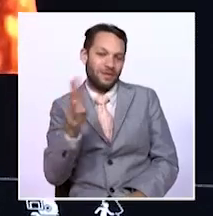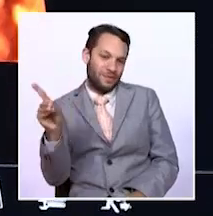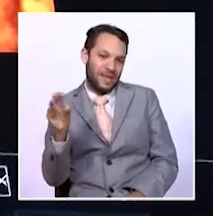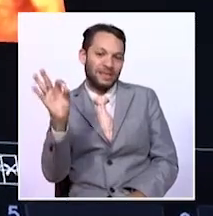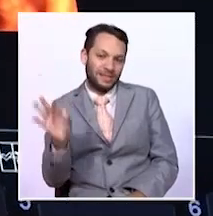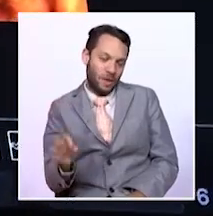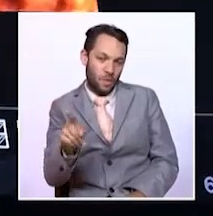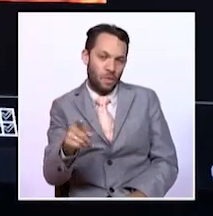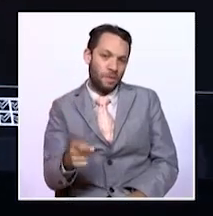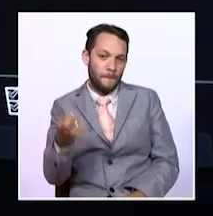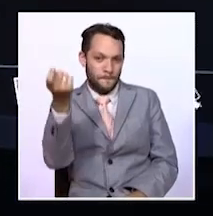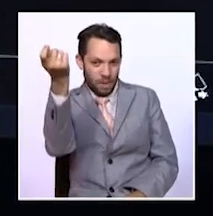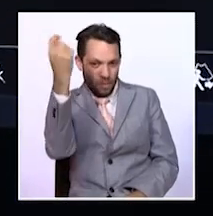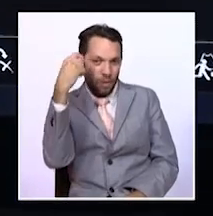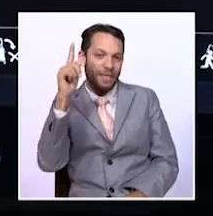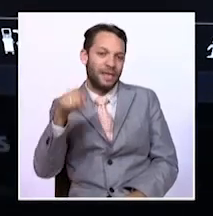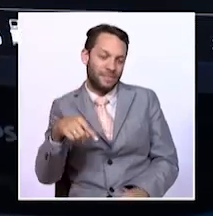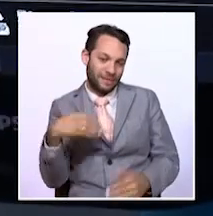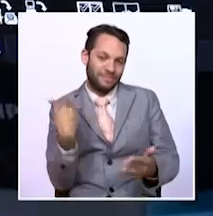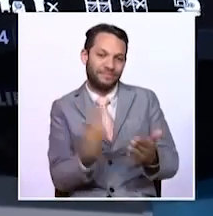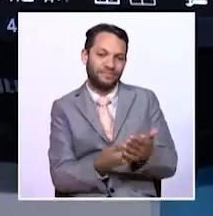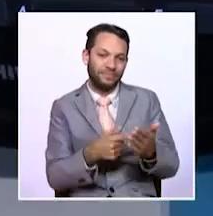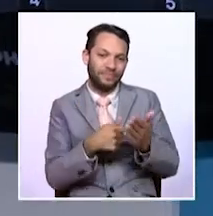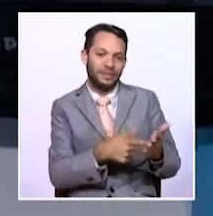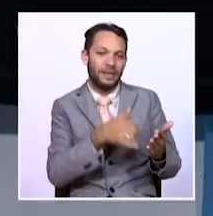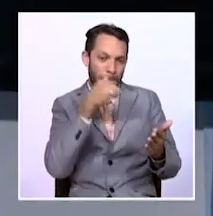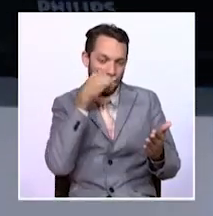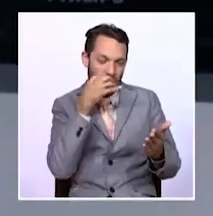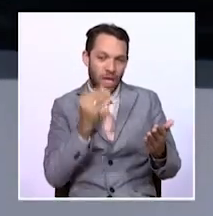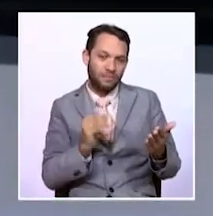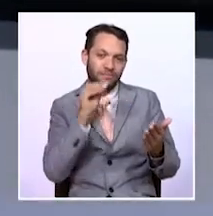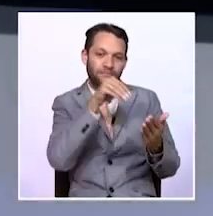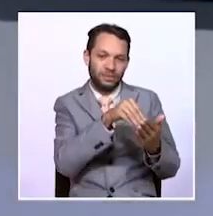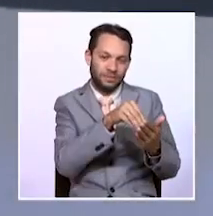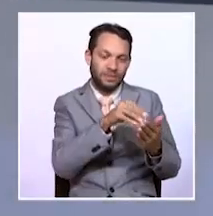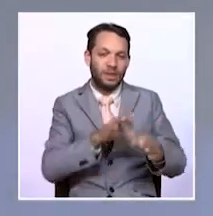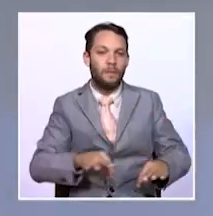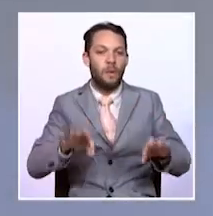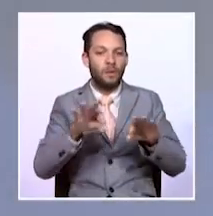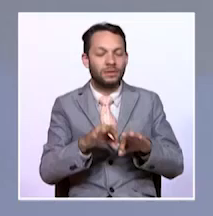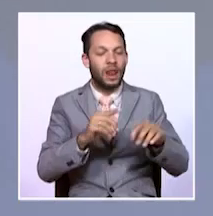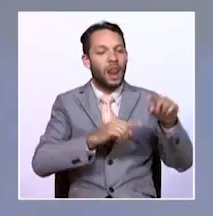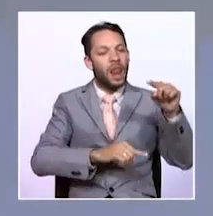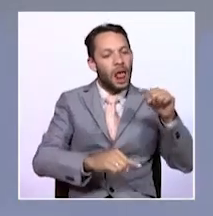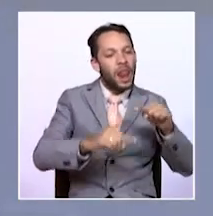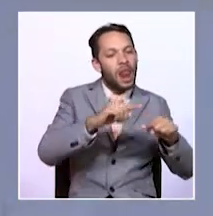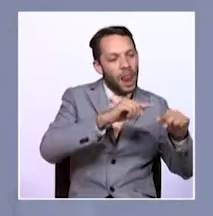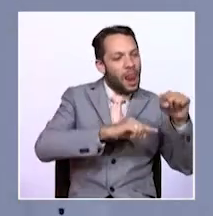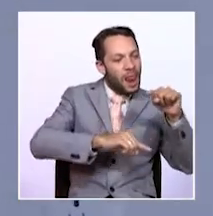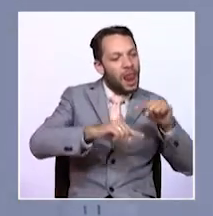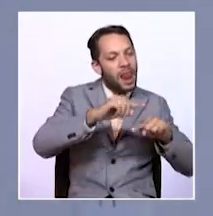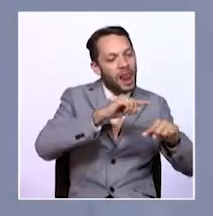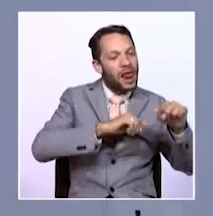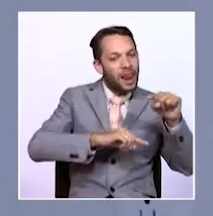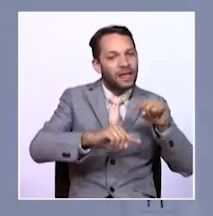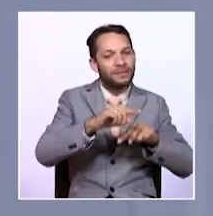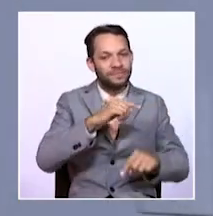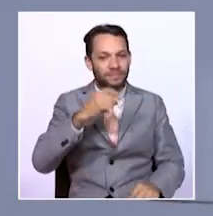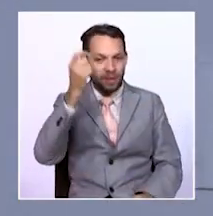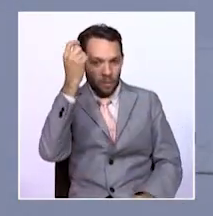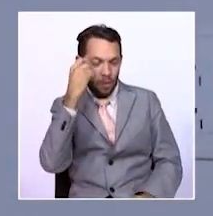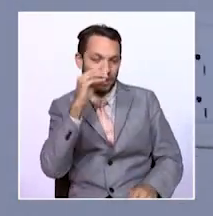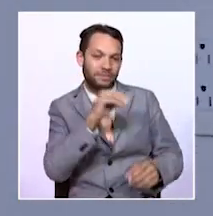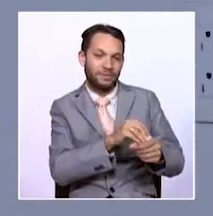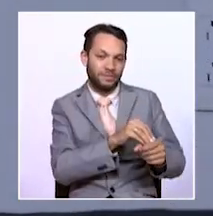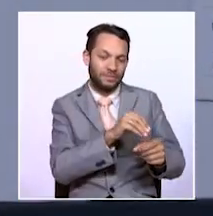aunque mal utilizaba el término. Esos movimientos que son clip de video, también vamos a registrarlos en la memoria.